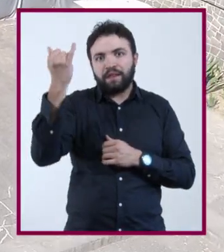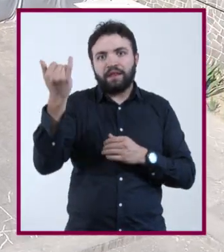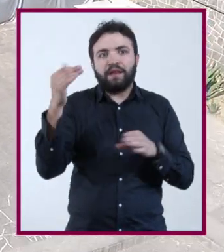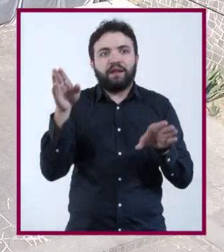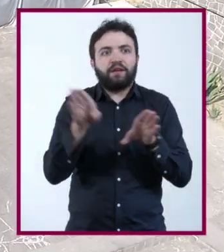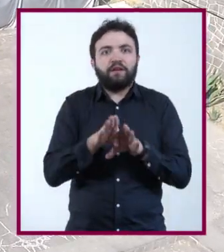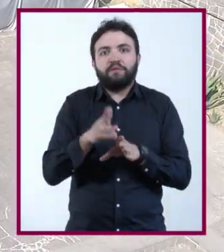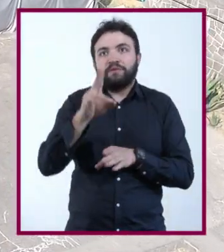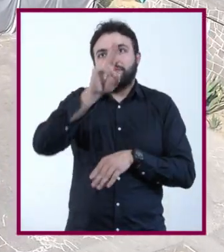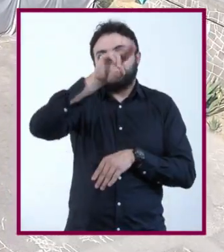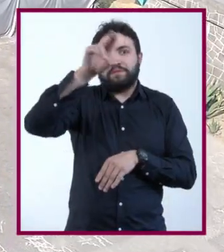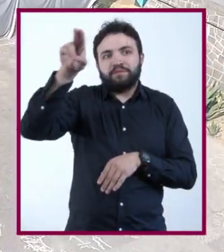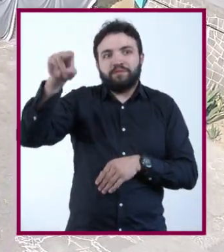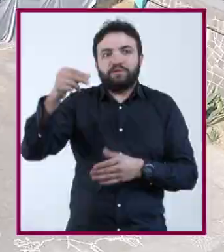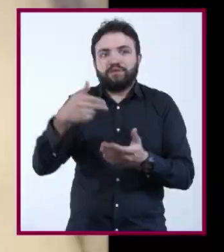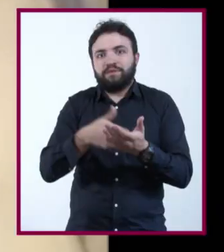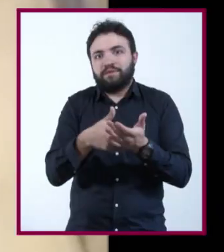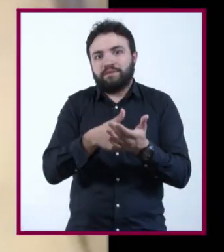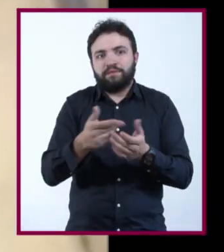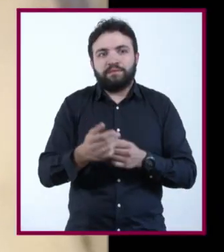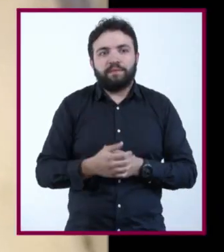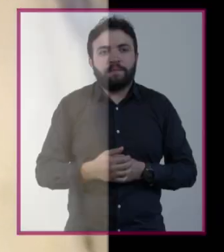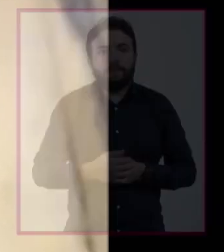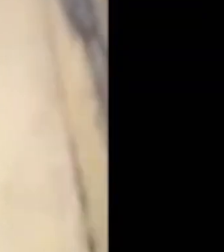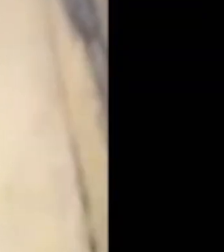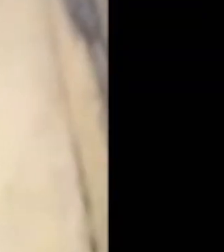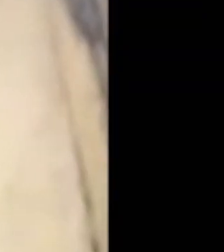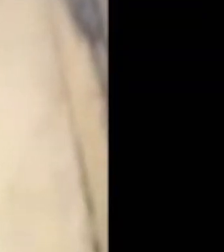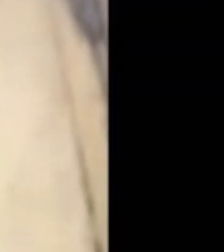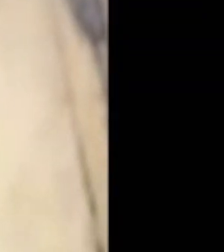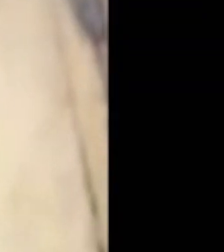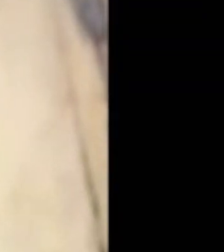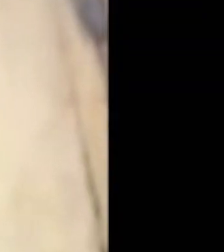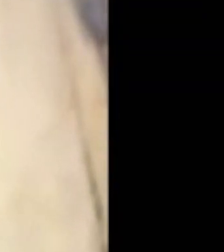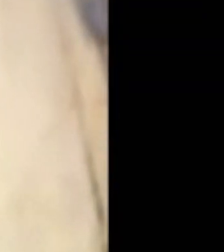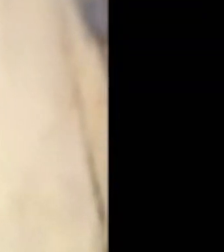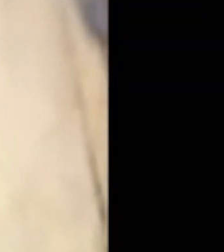Diego Rivera desde sus pinturas cubistas.